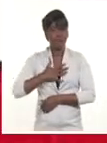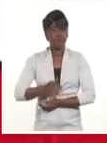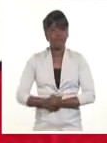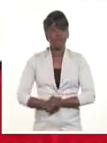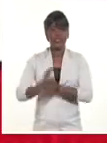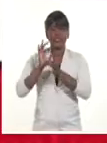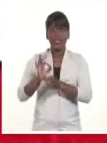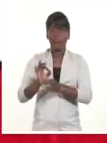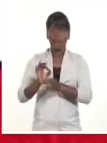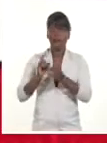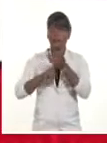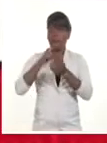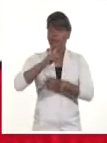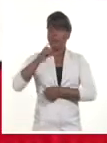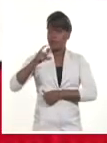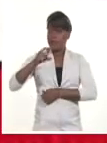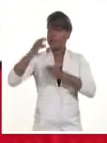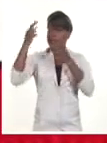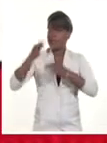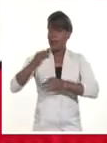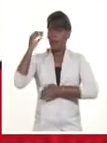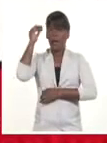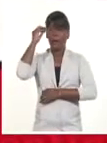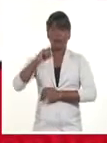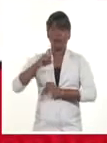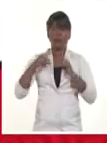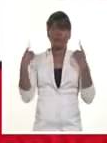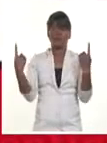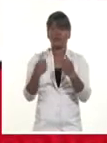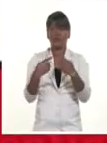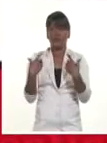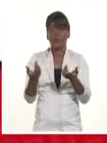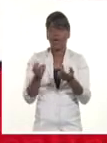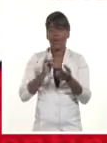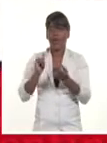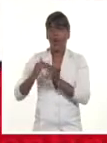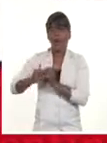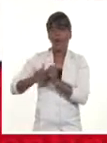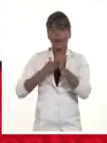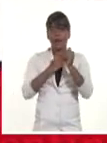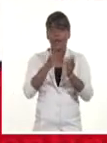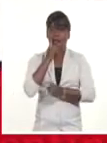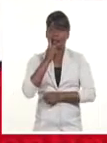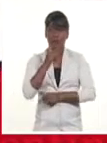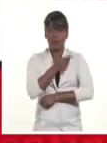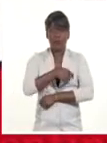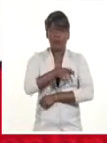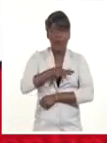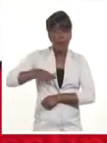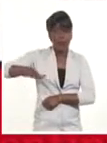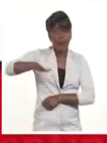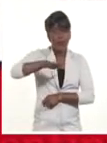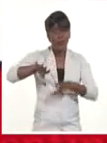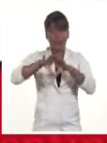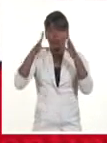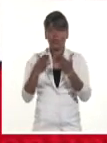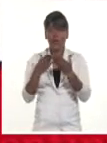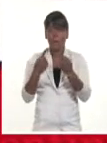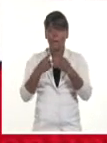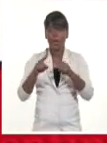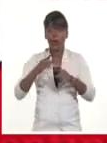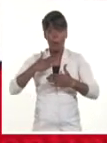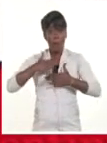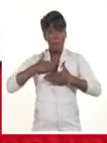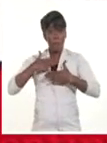educador, nuestro maestro, nuestro guía y nuestra conciencia vigilante cuando nosotros